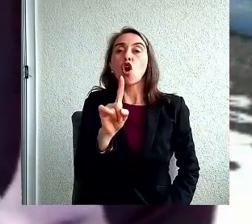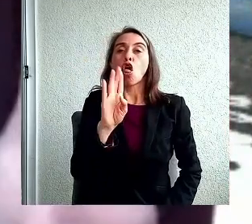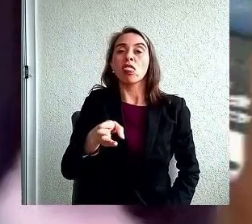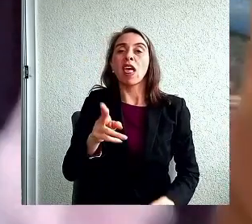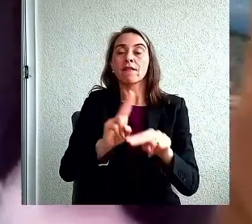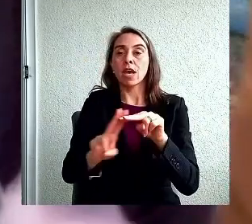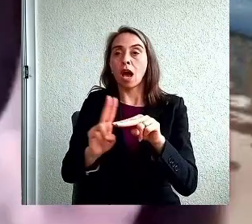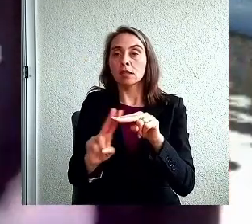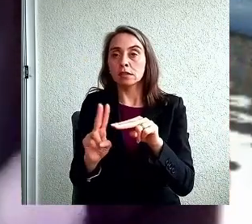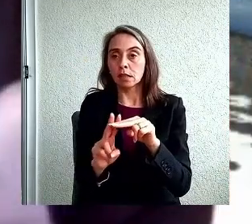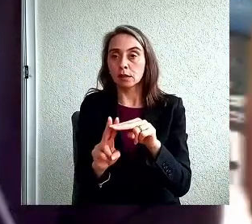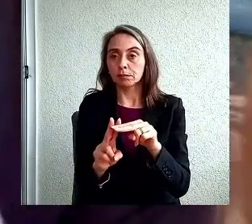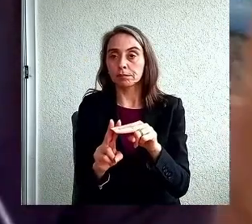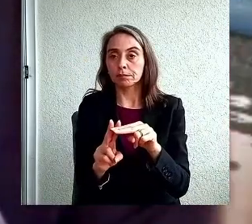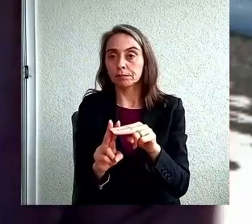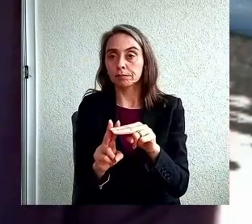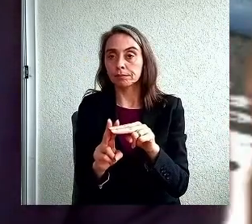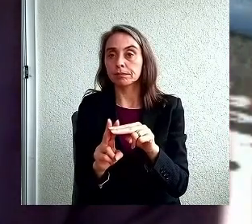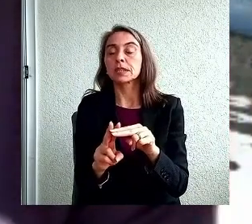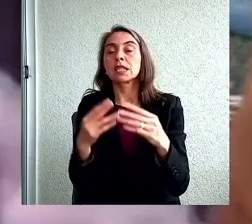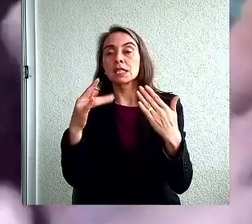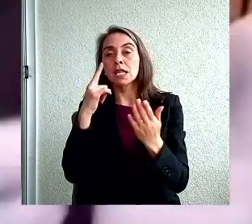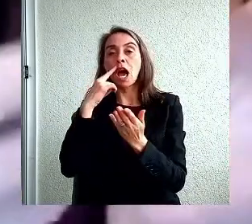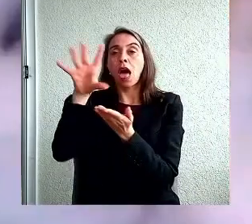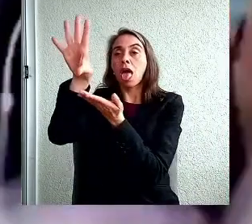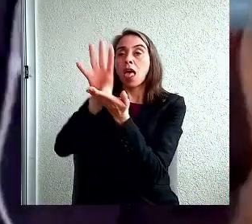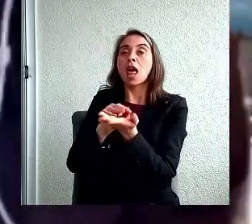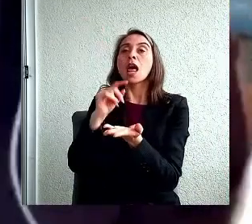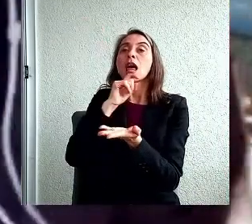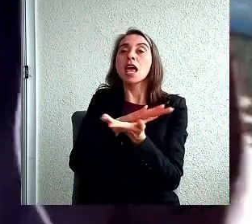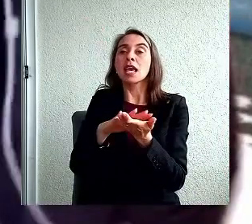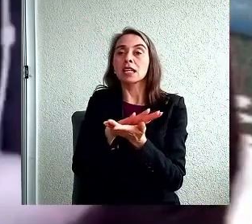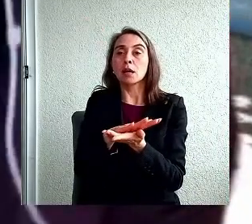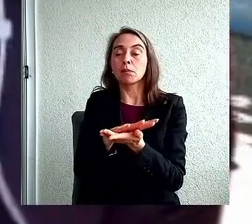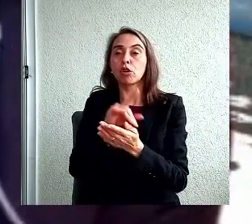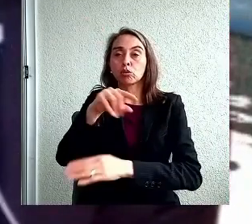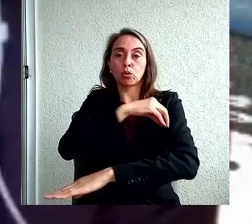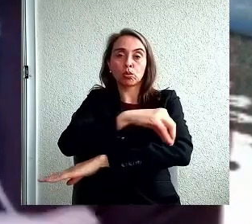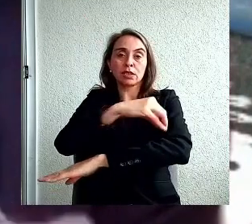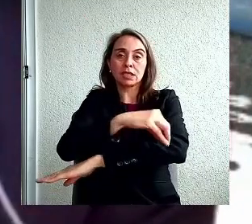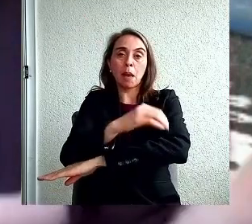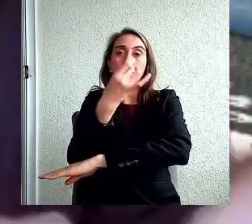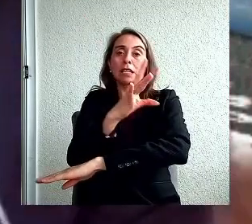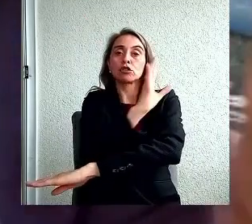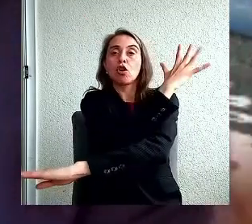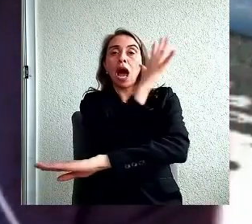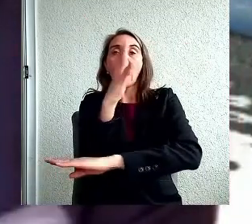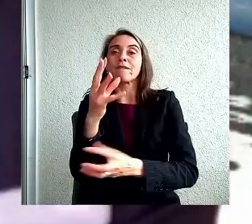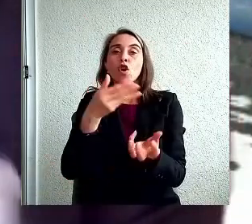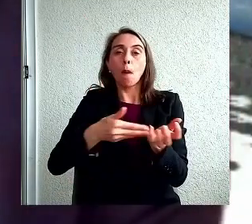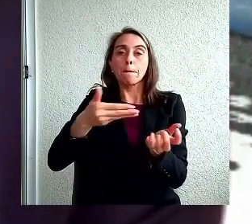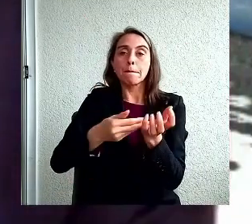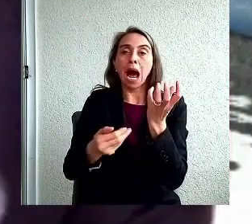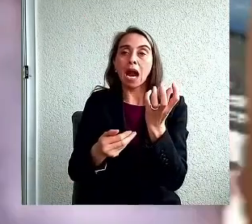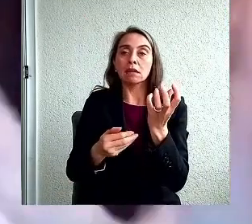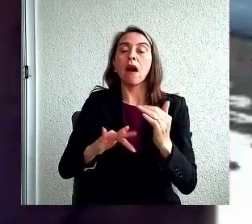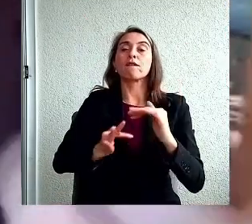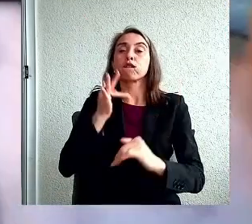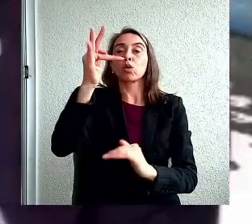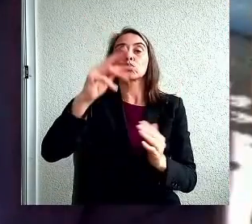el ejemplo hoy día de que si plantamos puras paltas vamos a tener un problema de desertificación o de